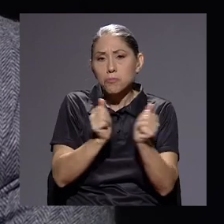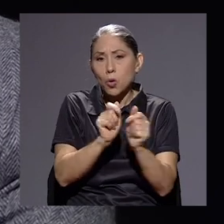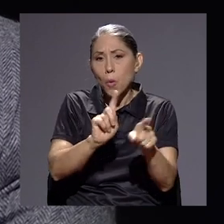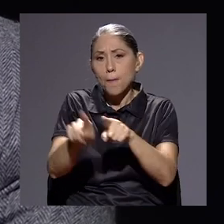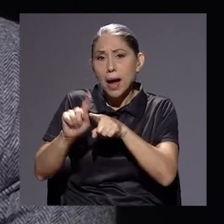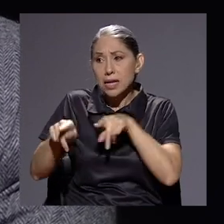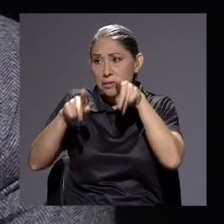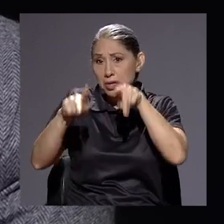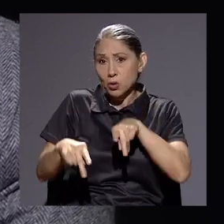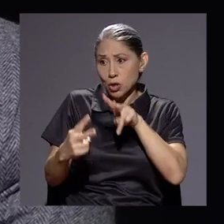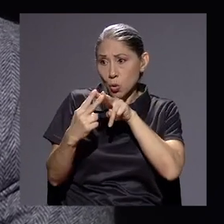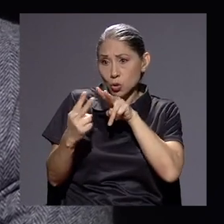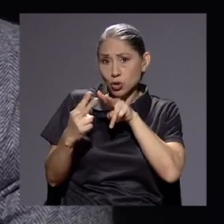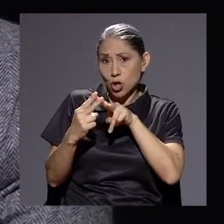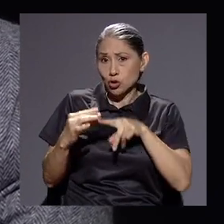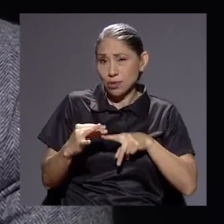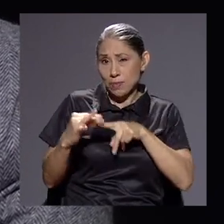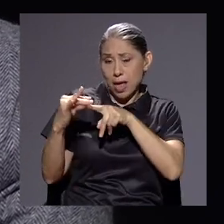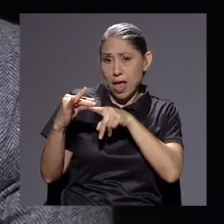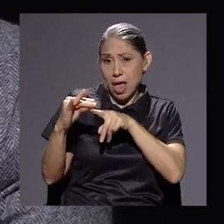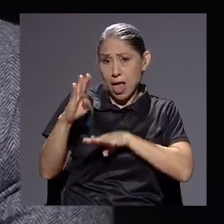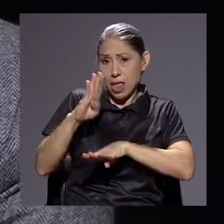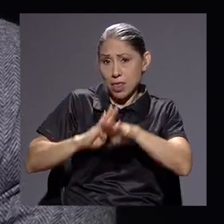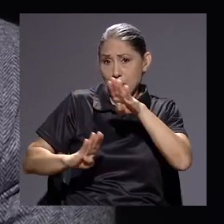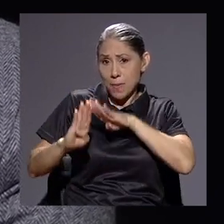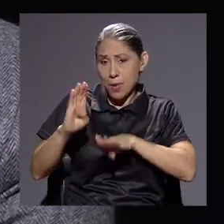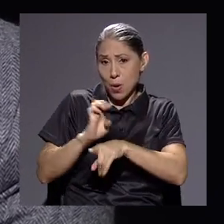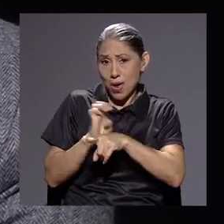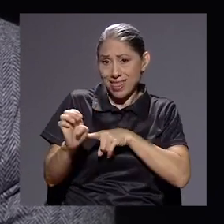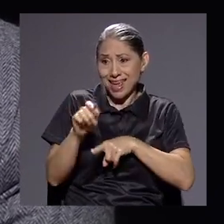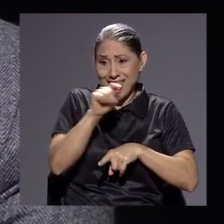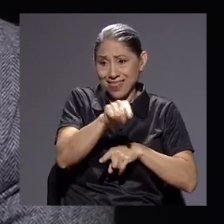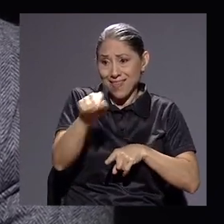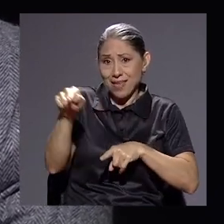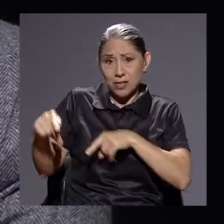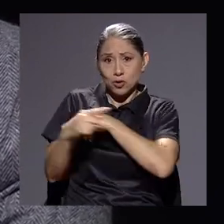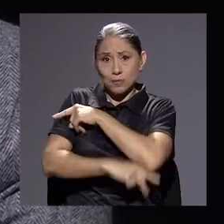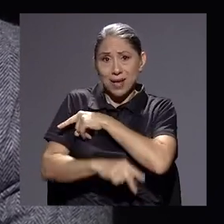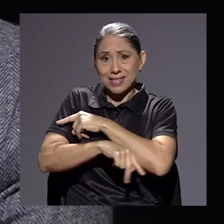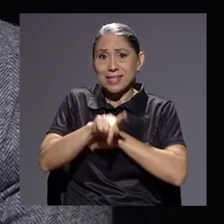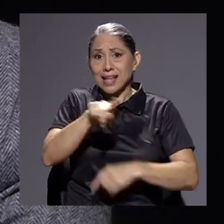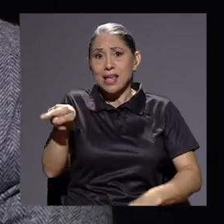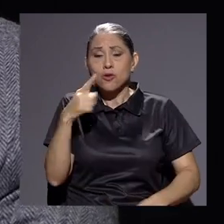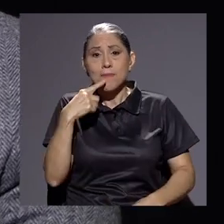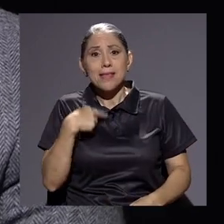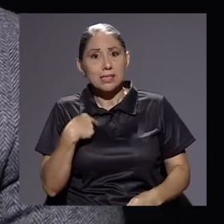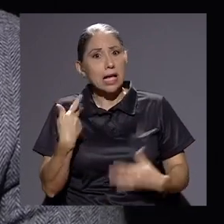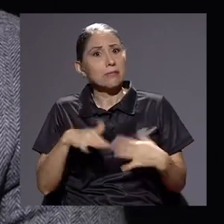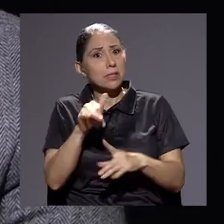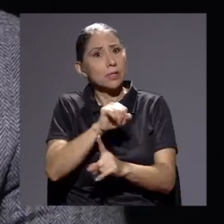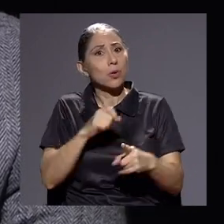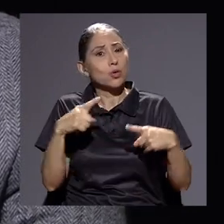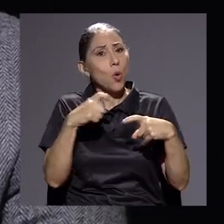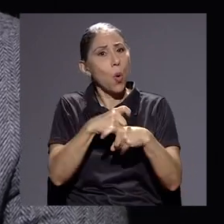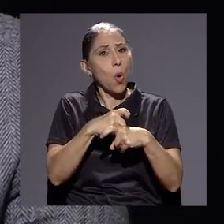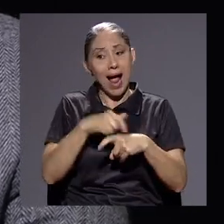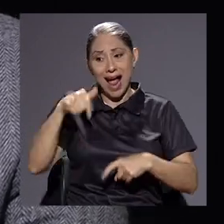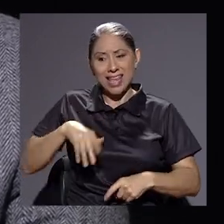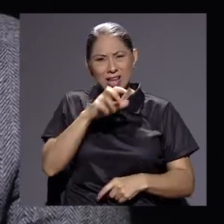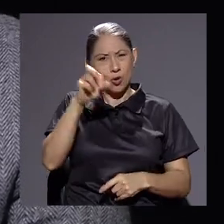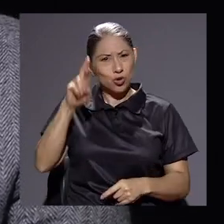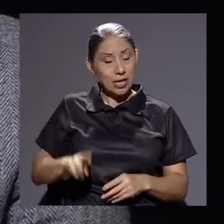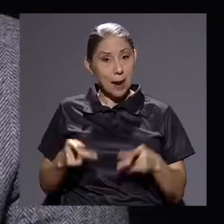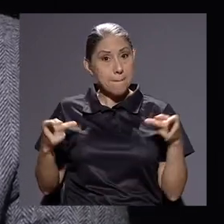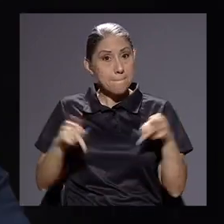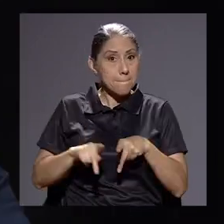varios conocidos bioeticistas de estos países, pues me decían que se estaban enfrentando a una situación complicada. Pues sabía que el primer caso sea como el 6 o el